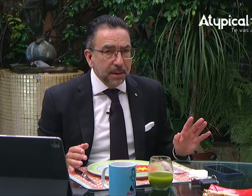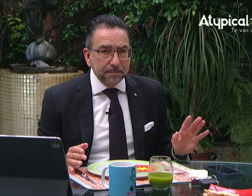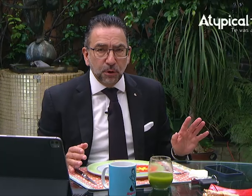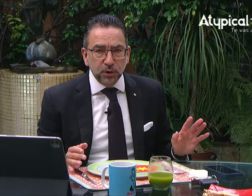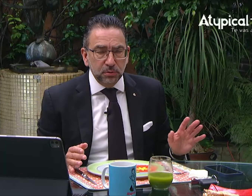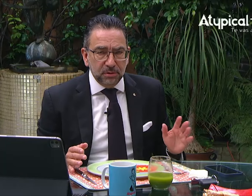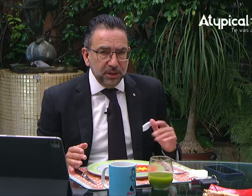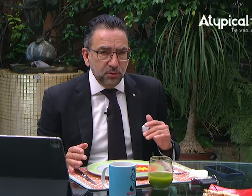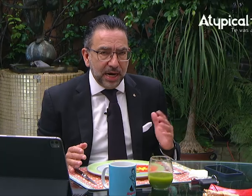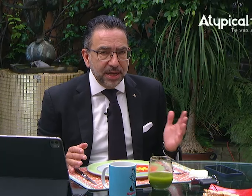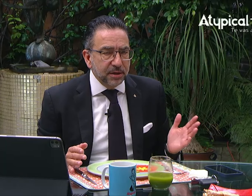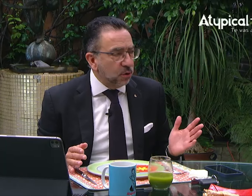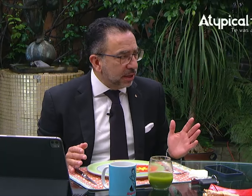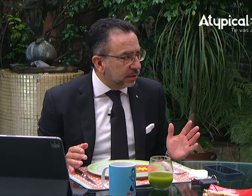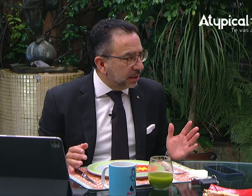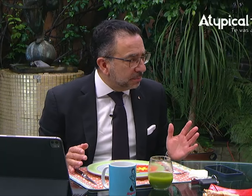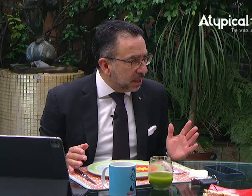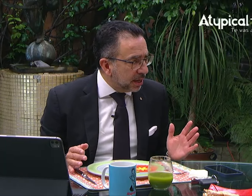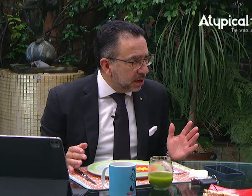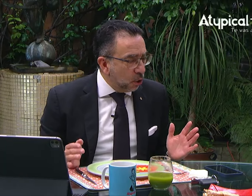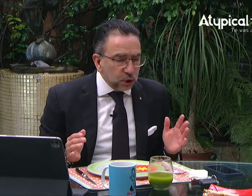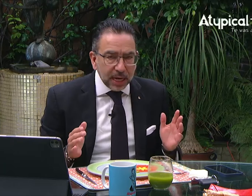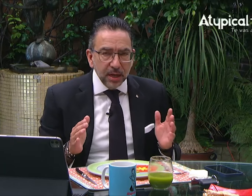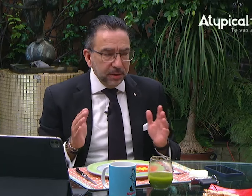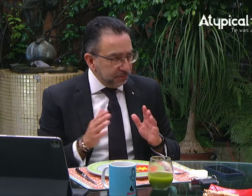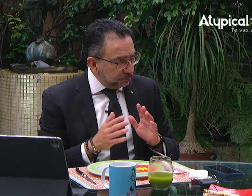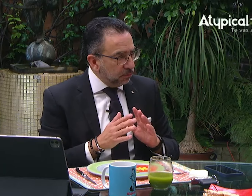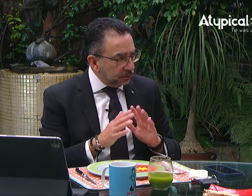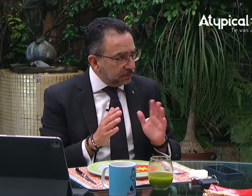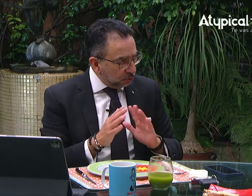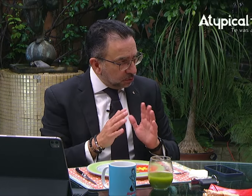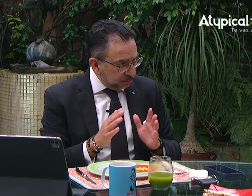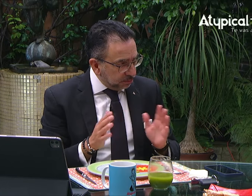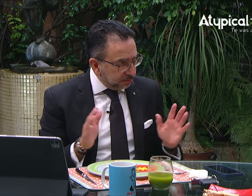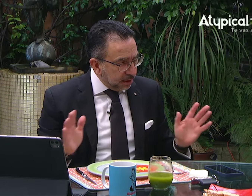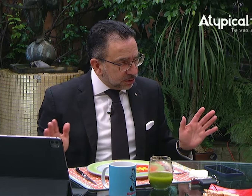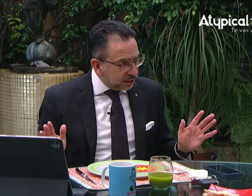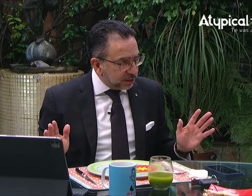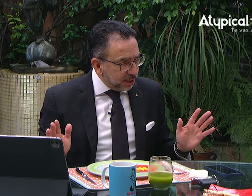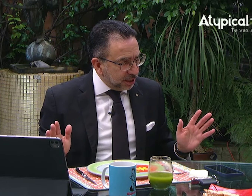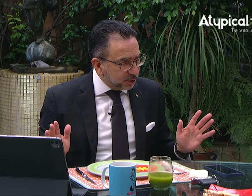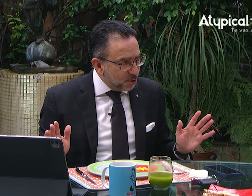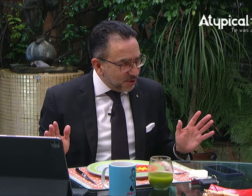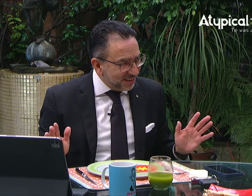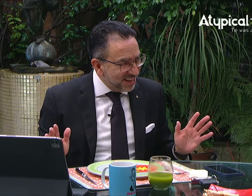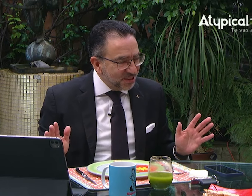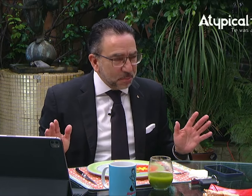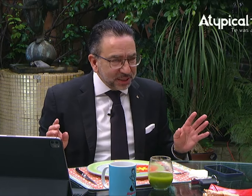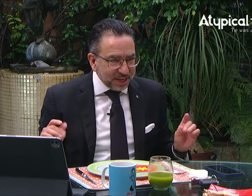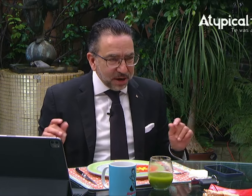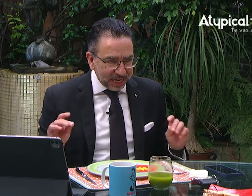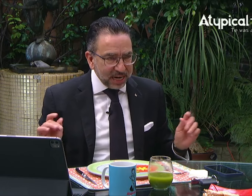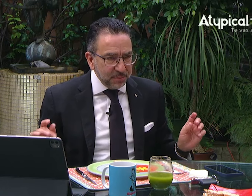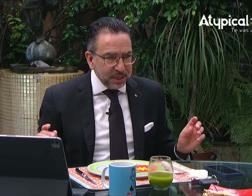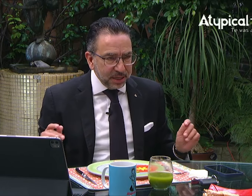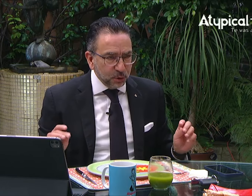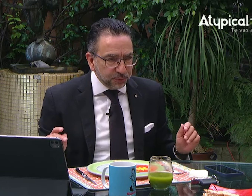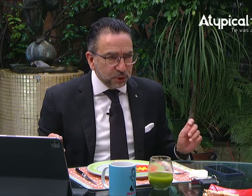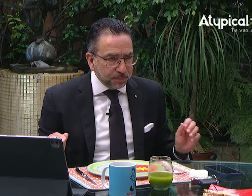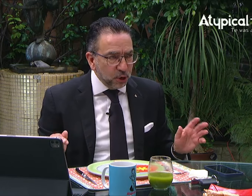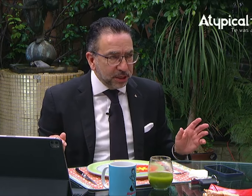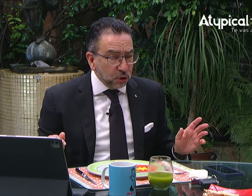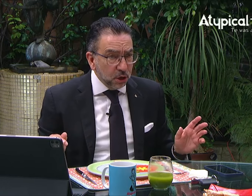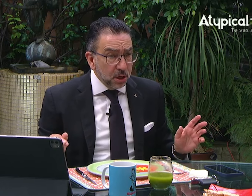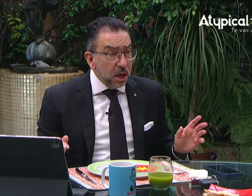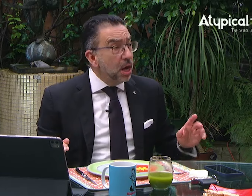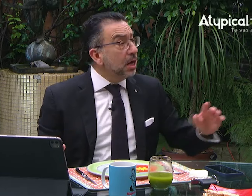Sí. Pero es un gran ignorante también. Sí, absoluto. O sea, absoluto. Vamos a distinguir, sí. ¿No? O sea, puedes tener una gran habilidad y